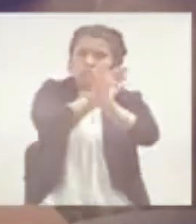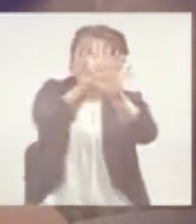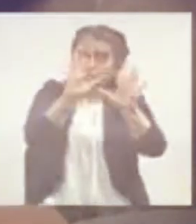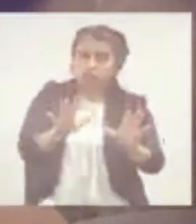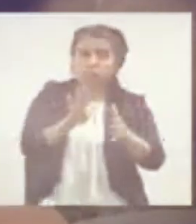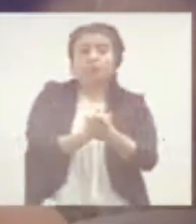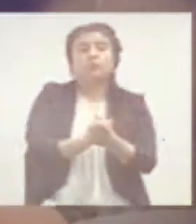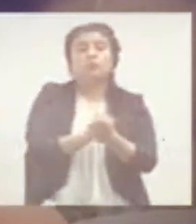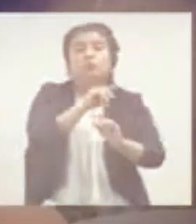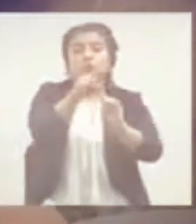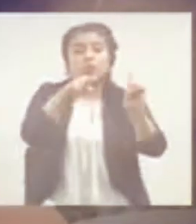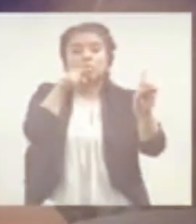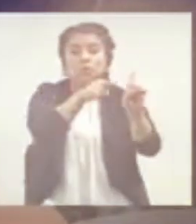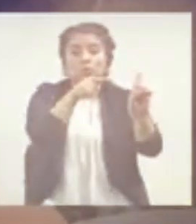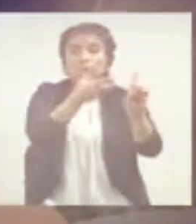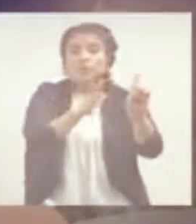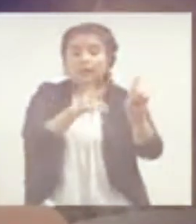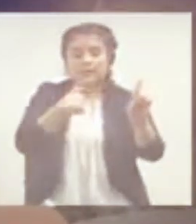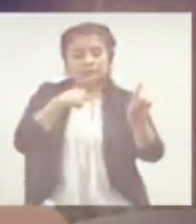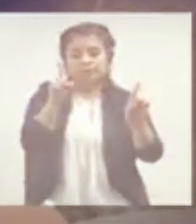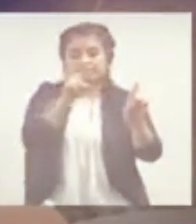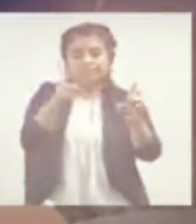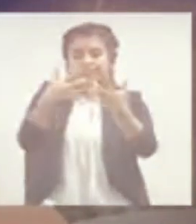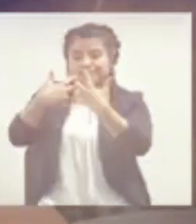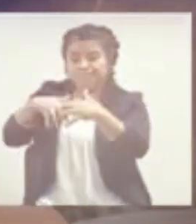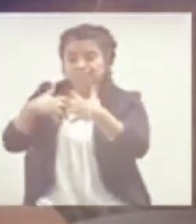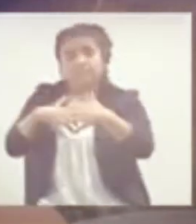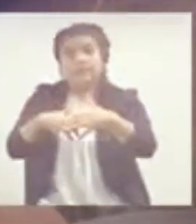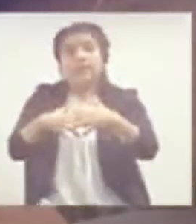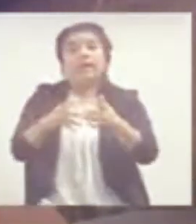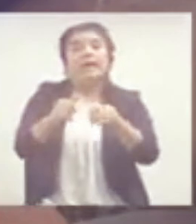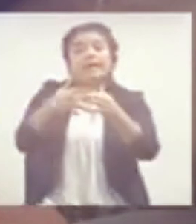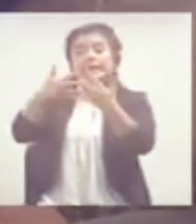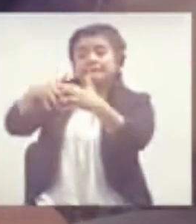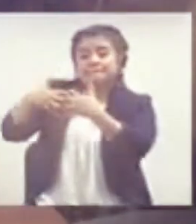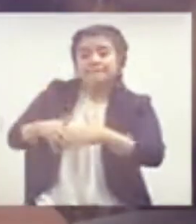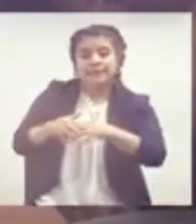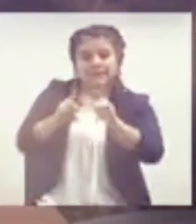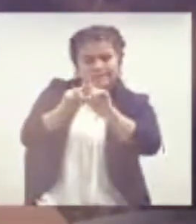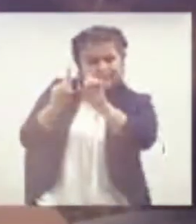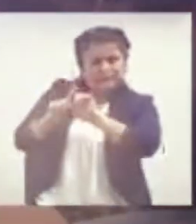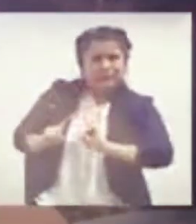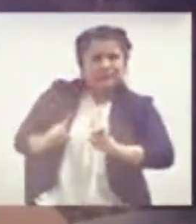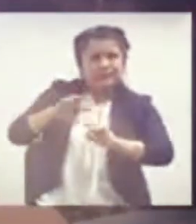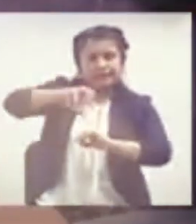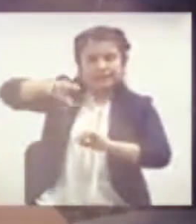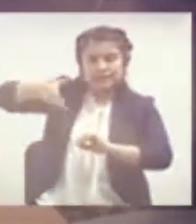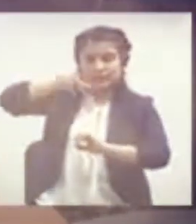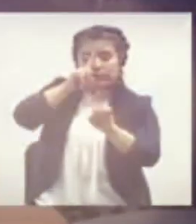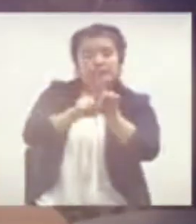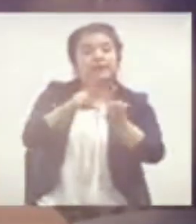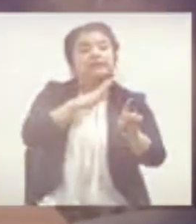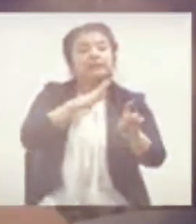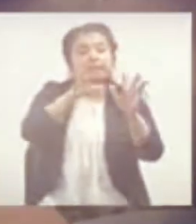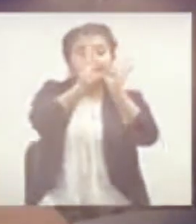en lo atinente a COPEREX, la entidad no está capturada por miembros de entidades gremiales de ningún sector y si tiene la conformación que